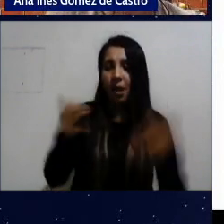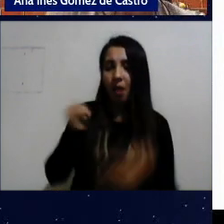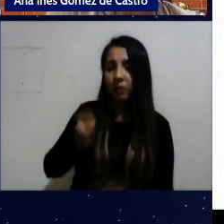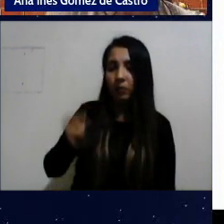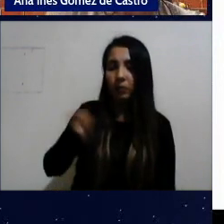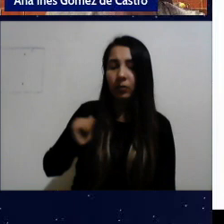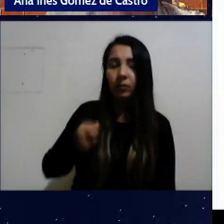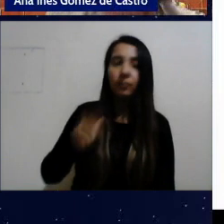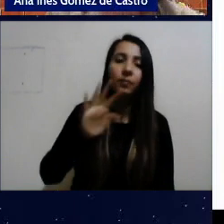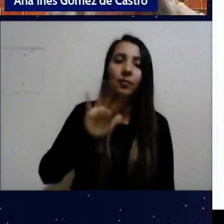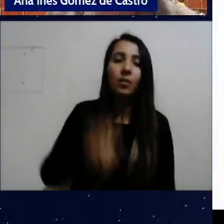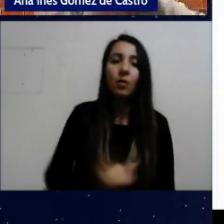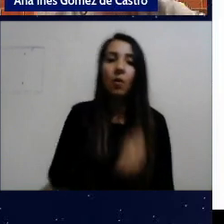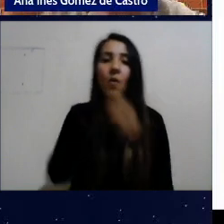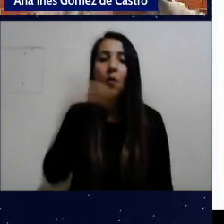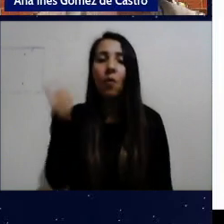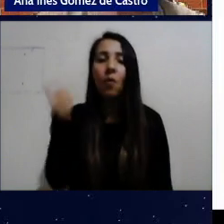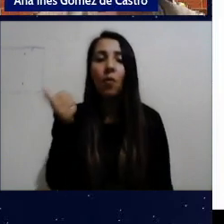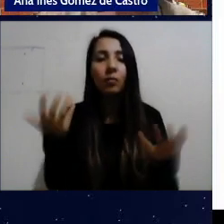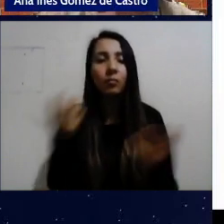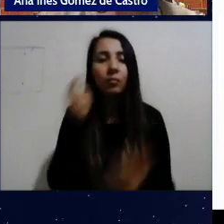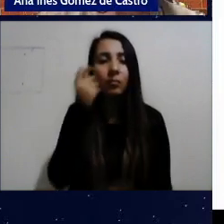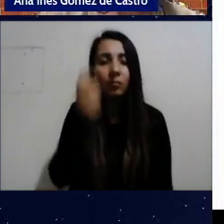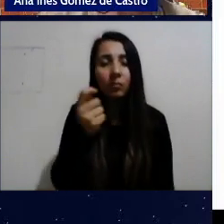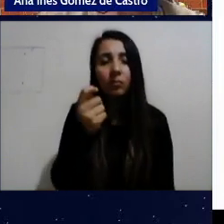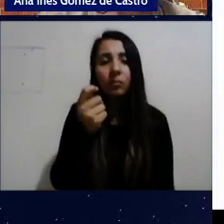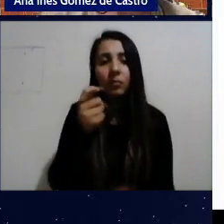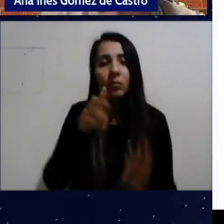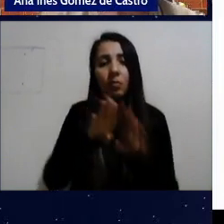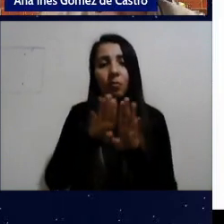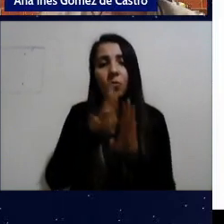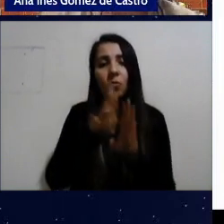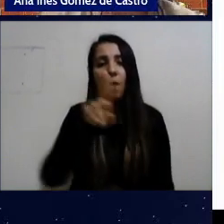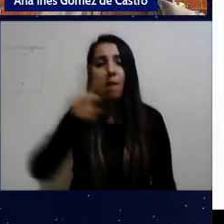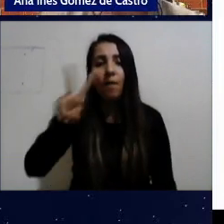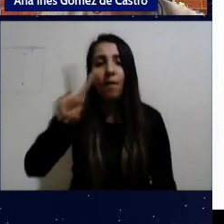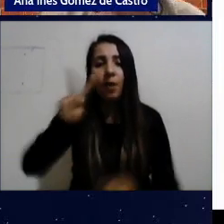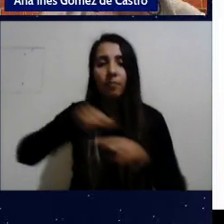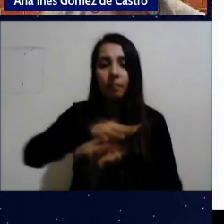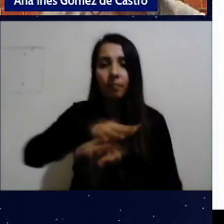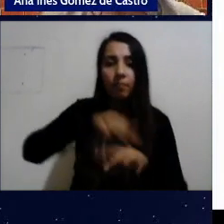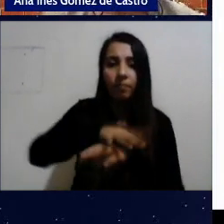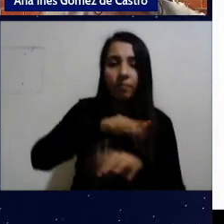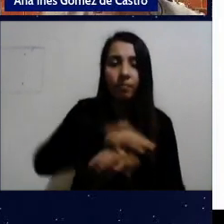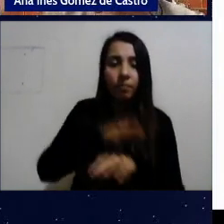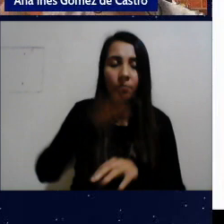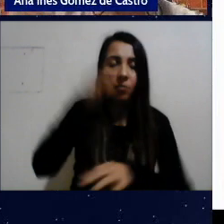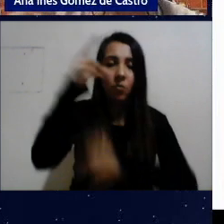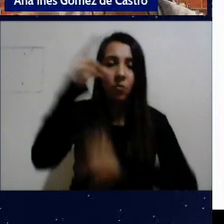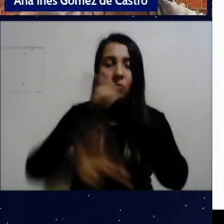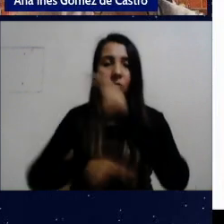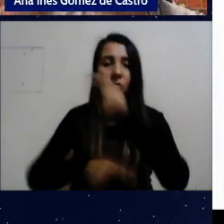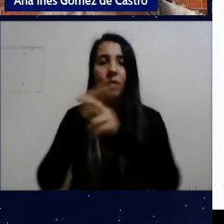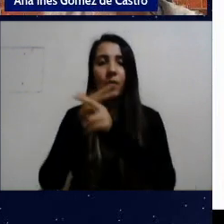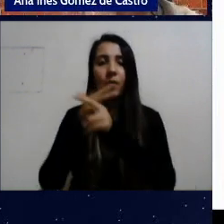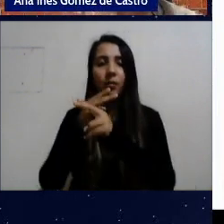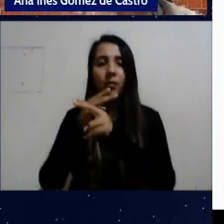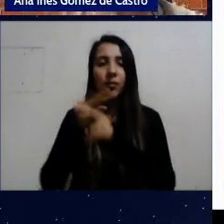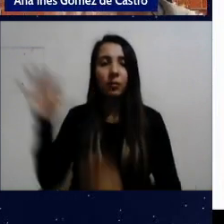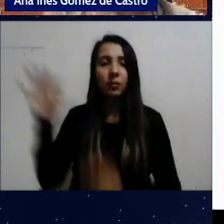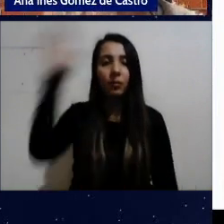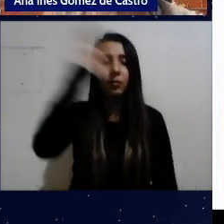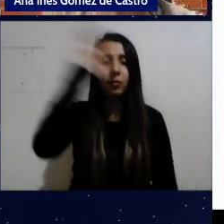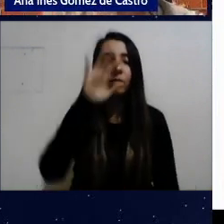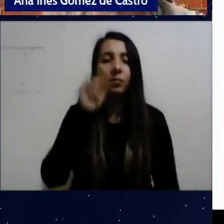Tierra primitiva, y la otra sería la irradiación con radiación ultravioleta en el espacio